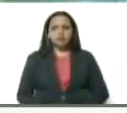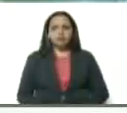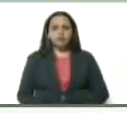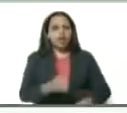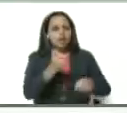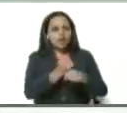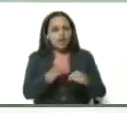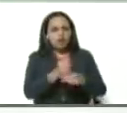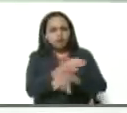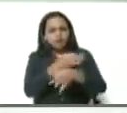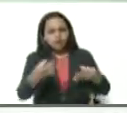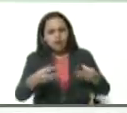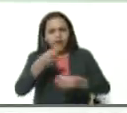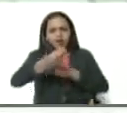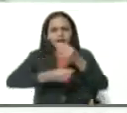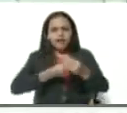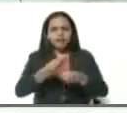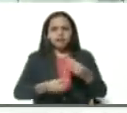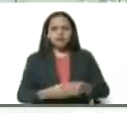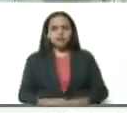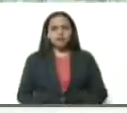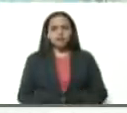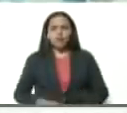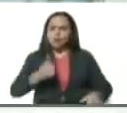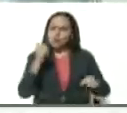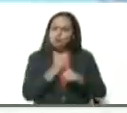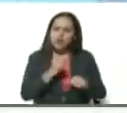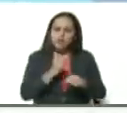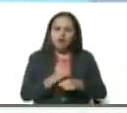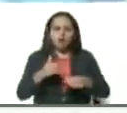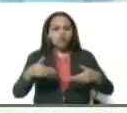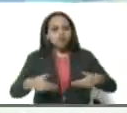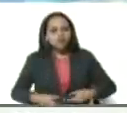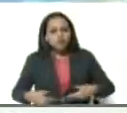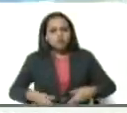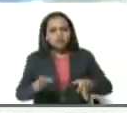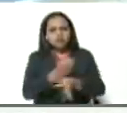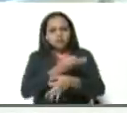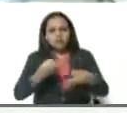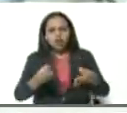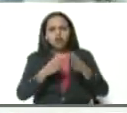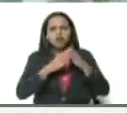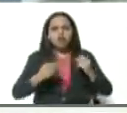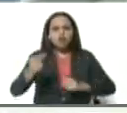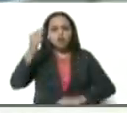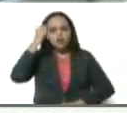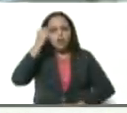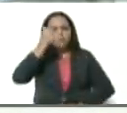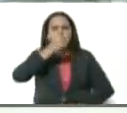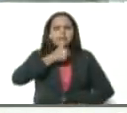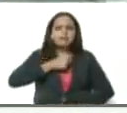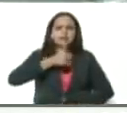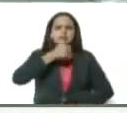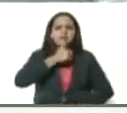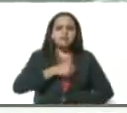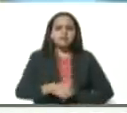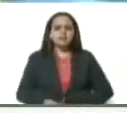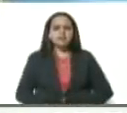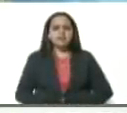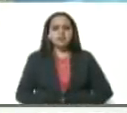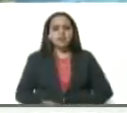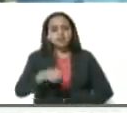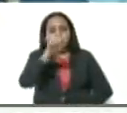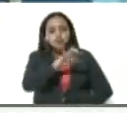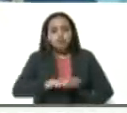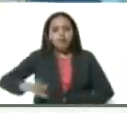concretas, hechas con el trabajo paciente, de calidad, todos los días, en toda